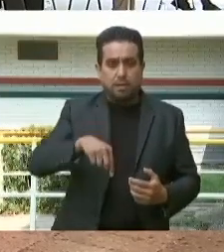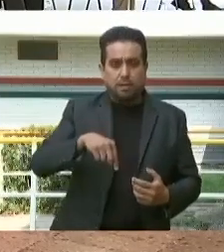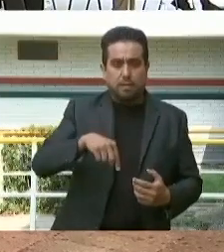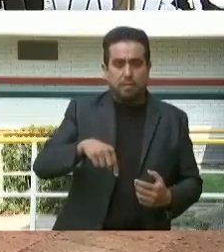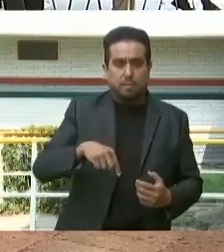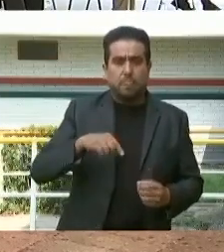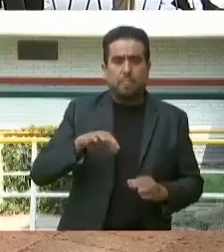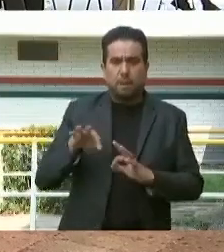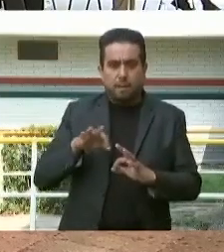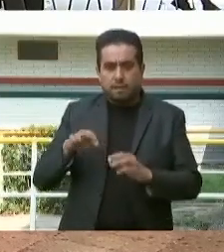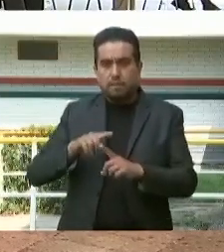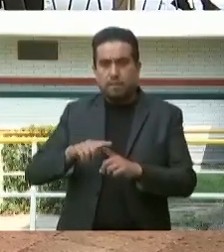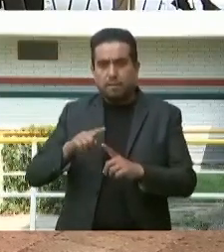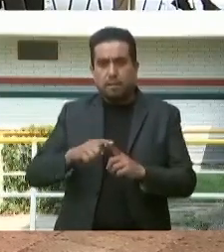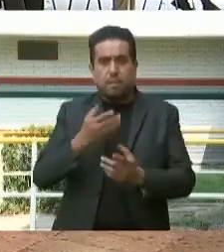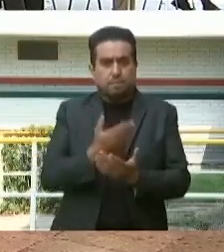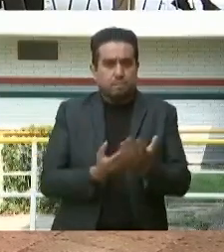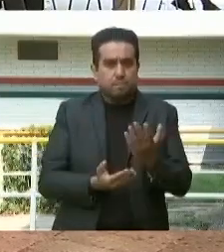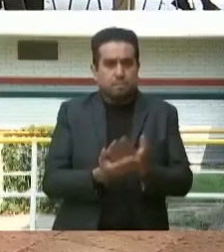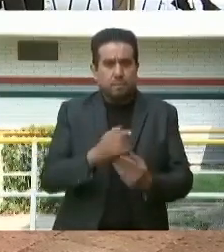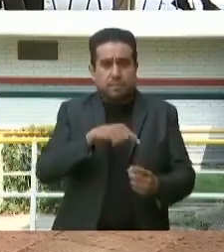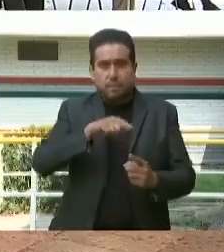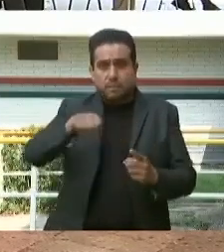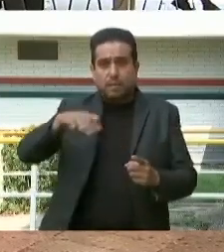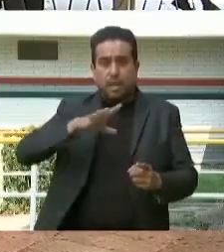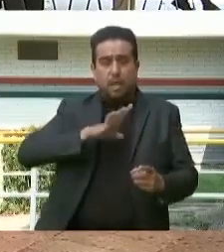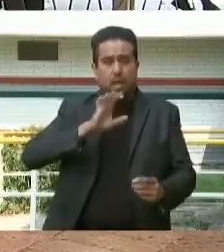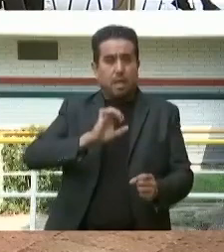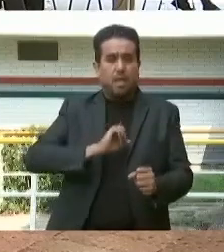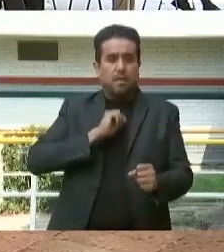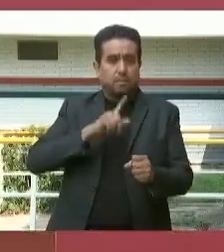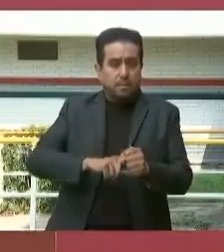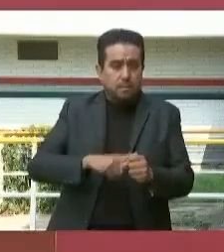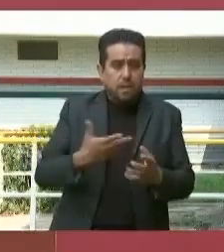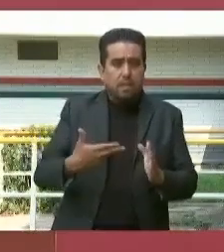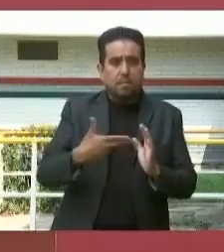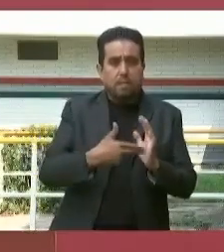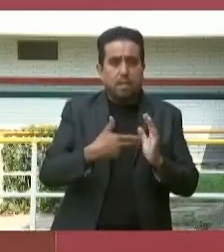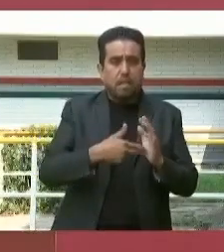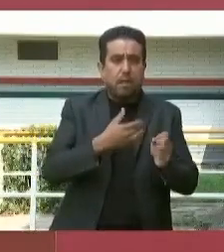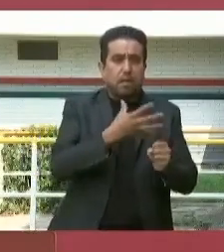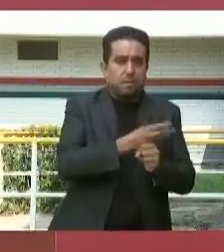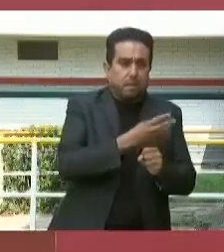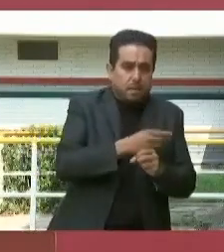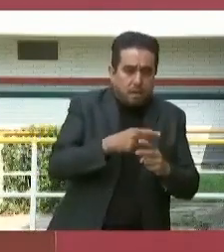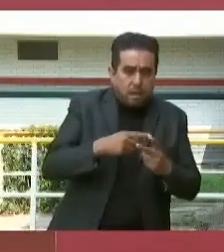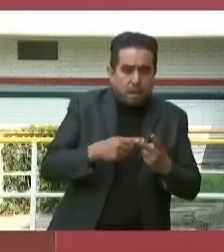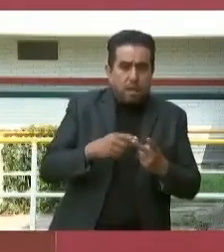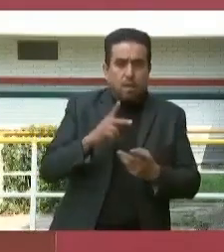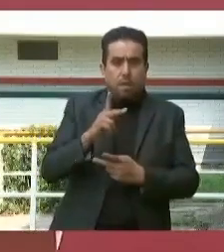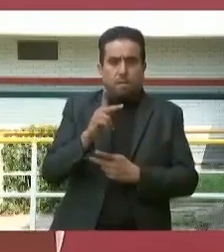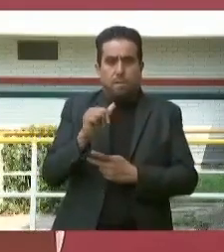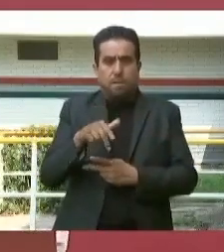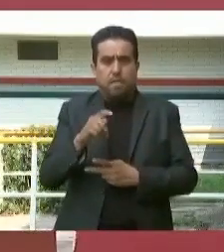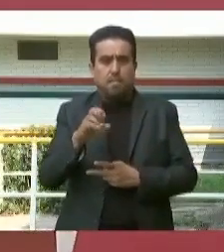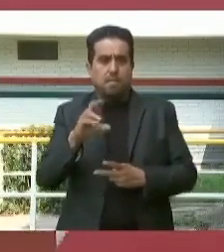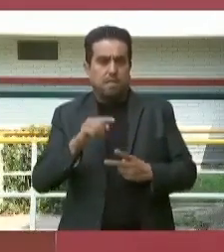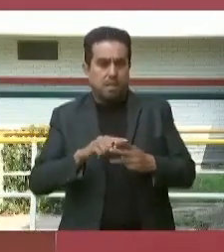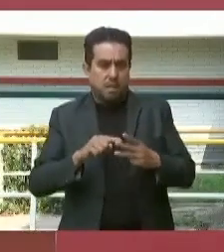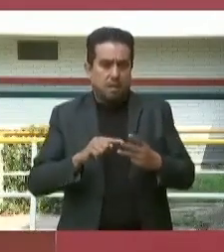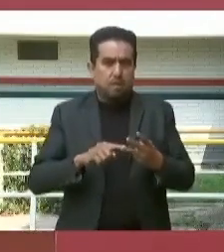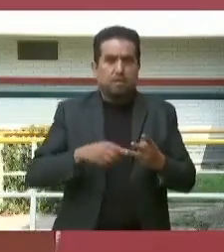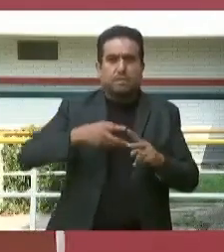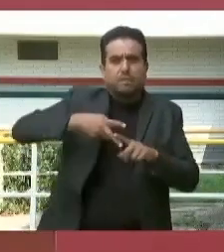operario obrero muy especializado tenemos los talleres mecánicos plantero de